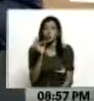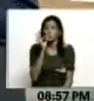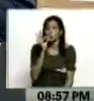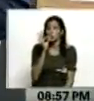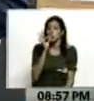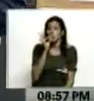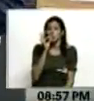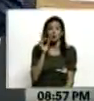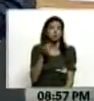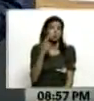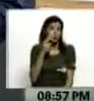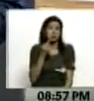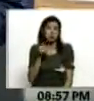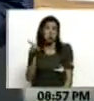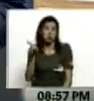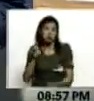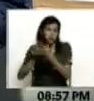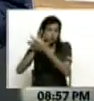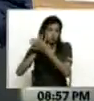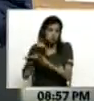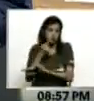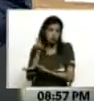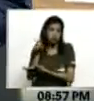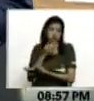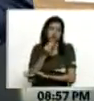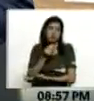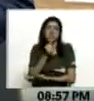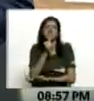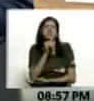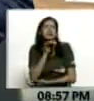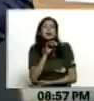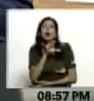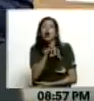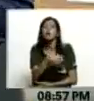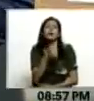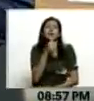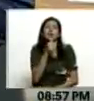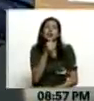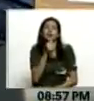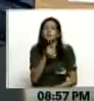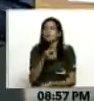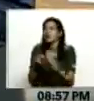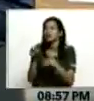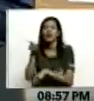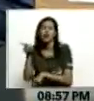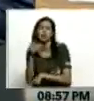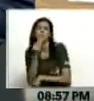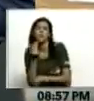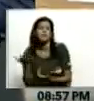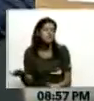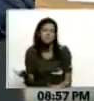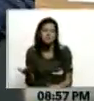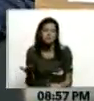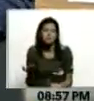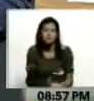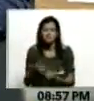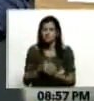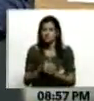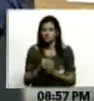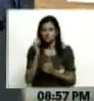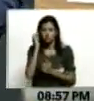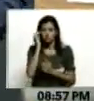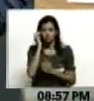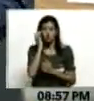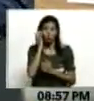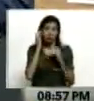que para meterse marihuanita como dice él debe comprársela a alguien o tiene